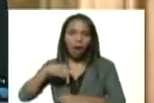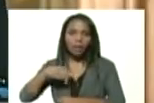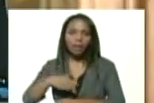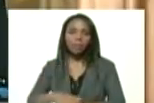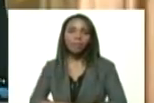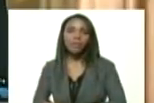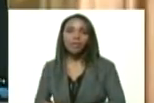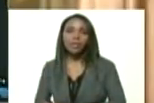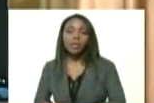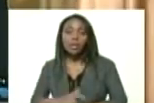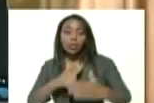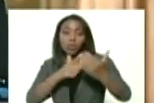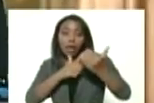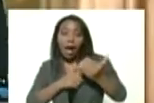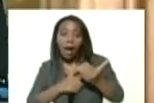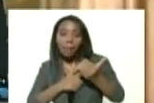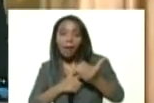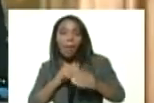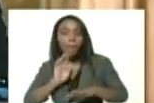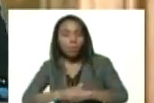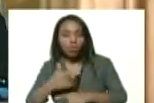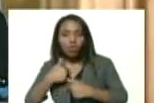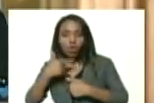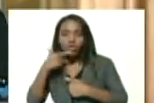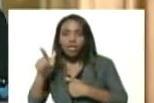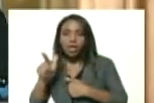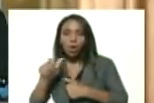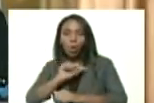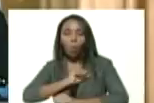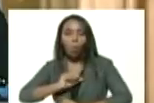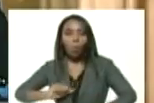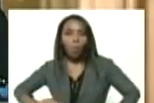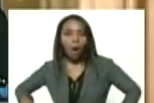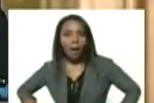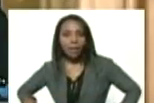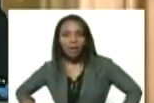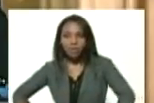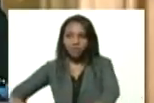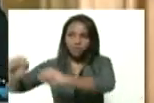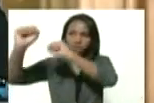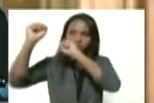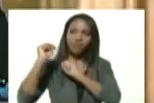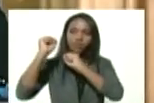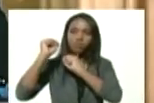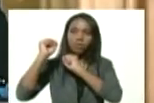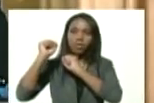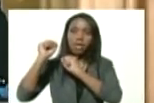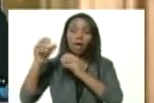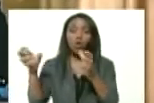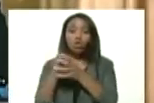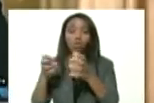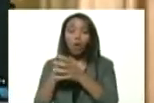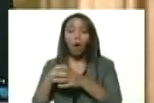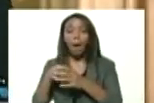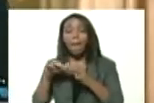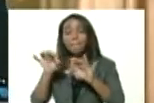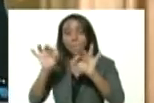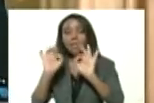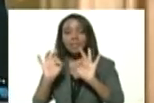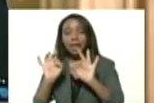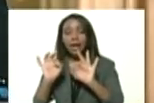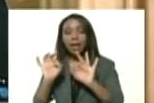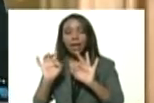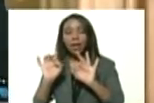con armas por eso yo digo guardia en alto comando estratégico operacional de la fuerza armada nacional